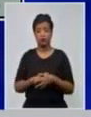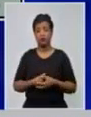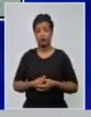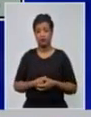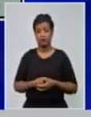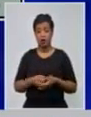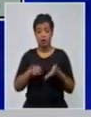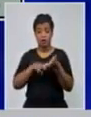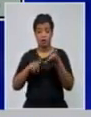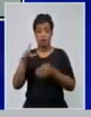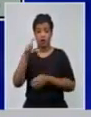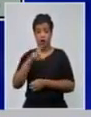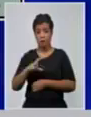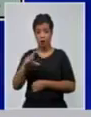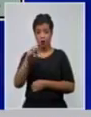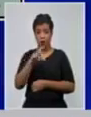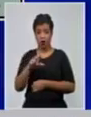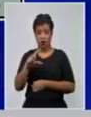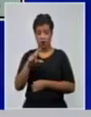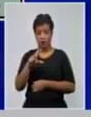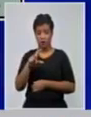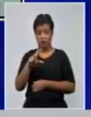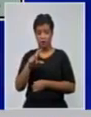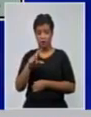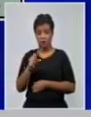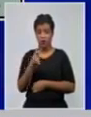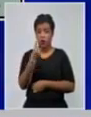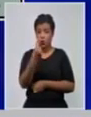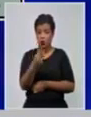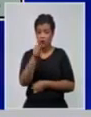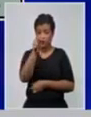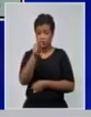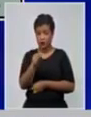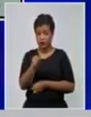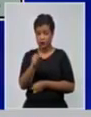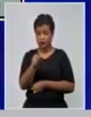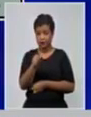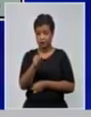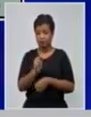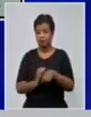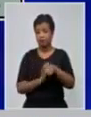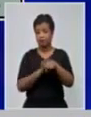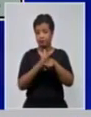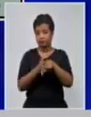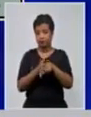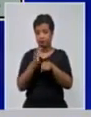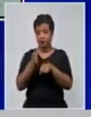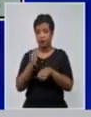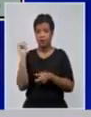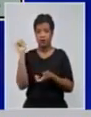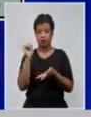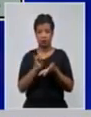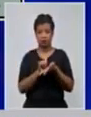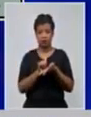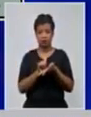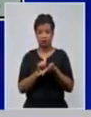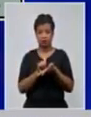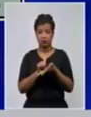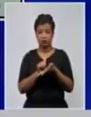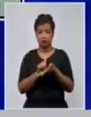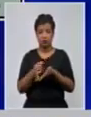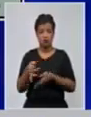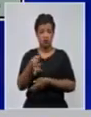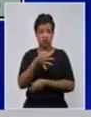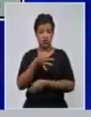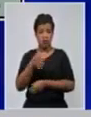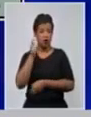la provincia de Camagüey se confirma una persona con COVID importada a nuestro país del